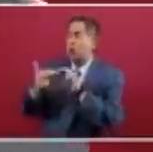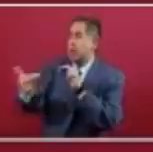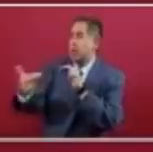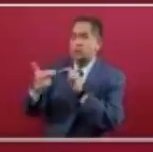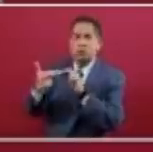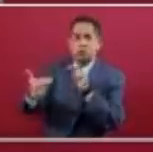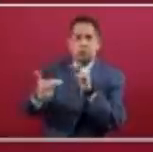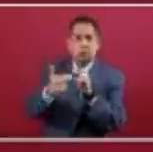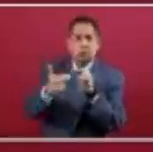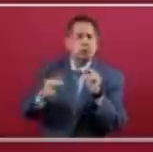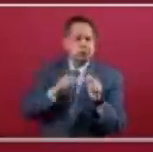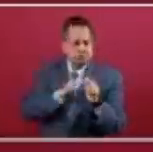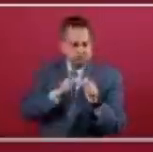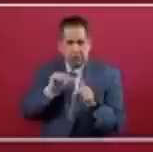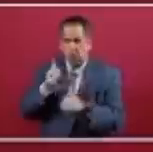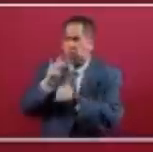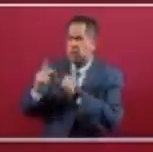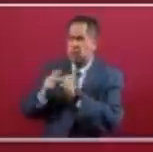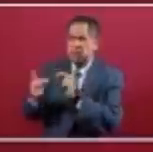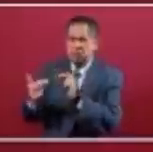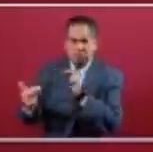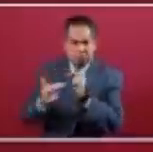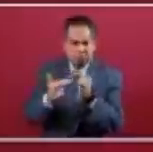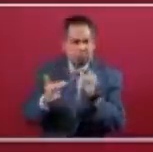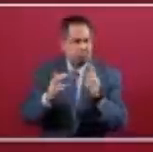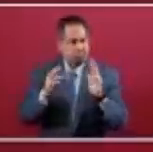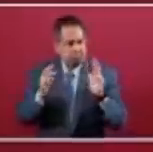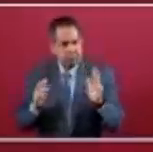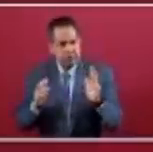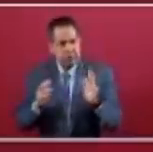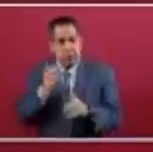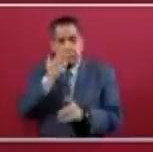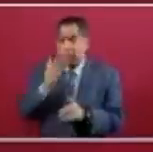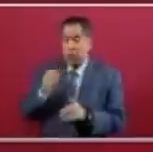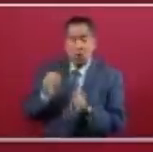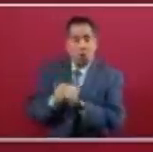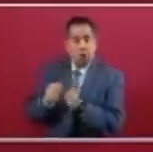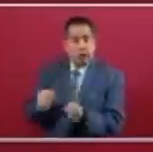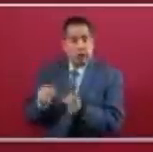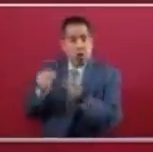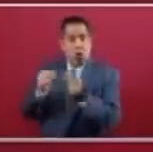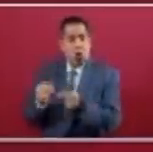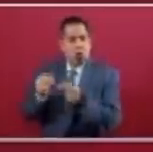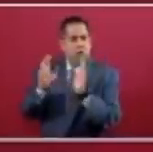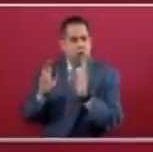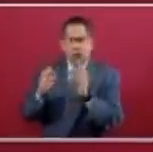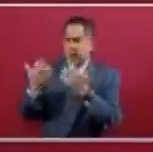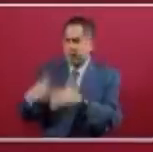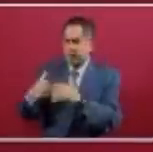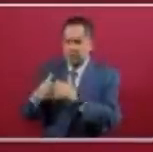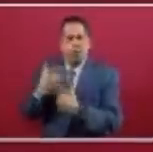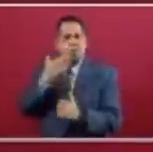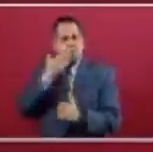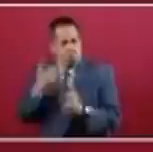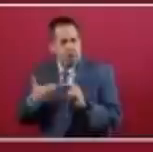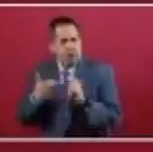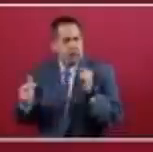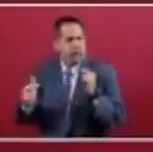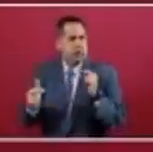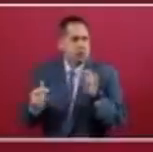con todos los pueblos del mundo, y en el caso de las relaciones comerciales, de las relaciones empresariales,